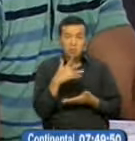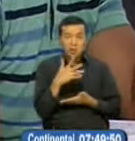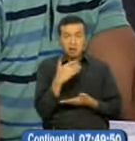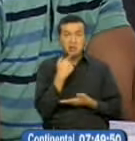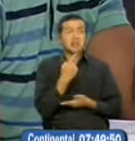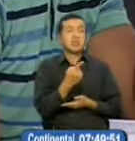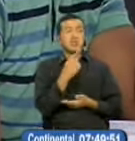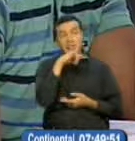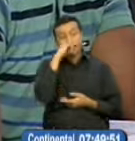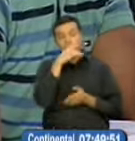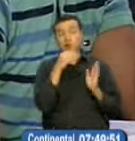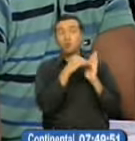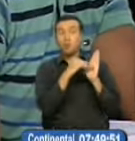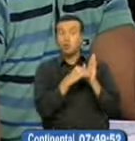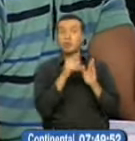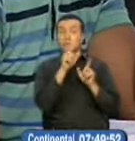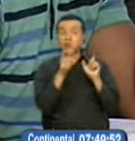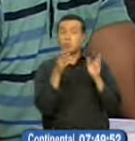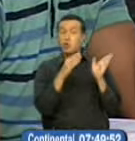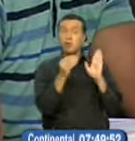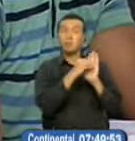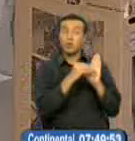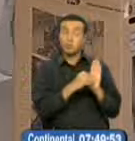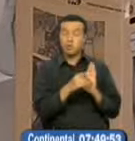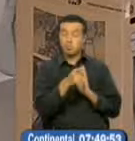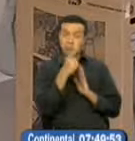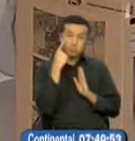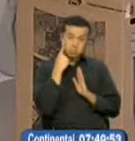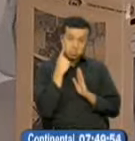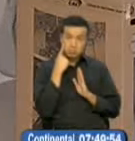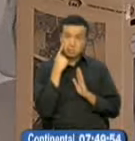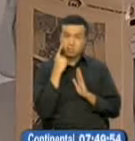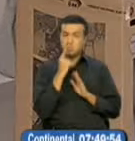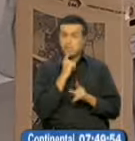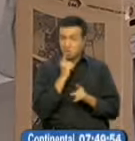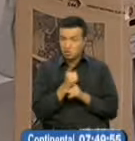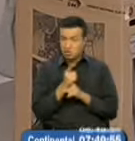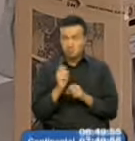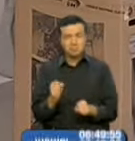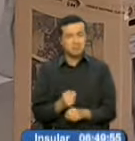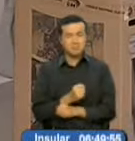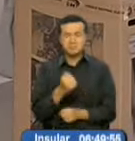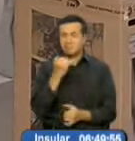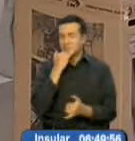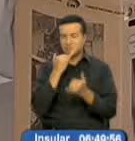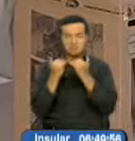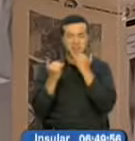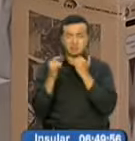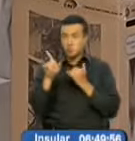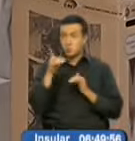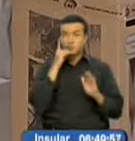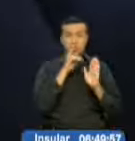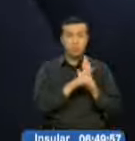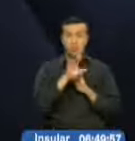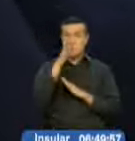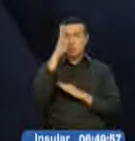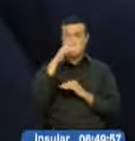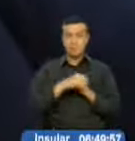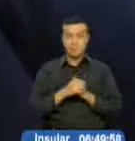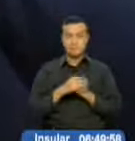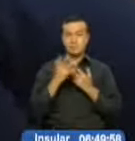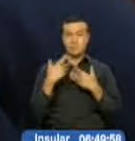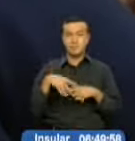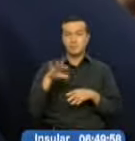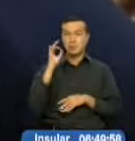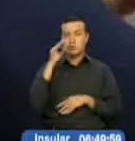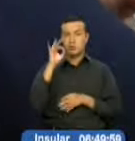conformado por niños e inclusive personas fallecidas. Sin embargo, esta aseveración nunca fue denunciada formalmente. Luego del